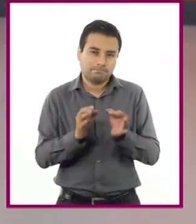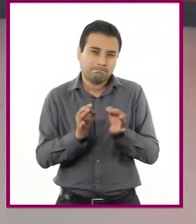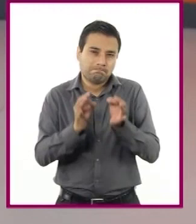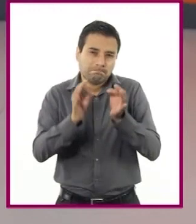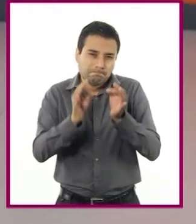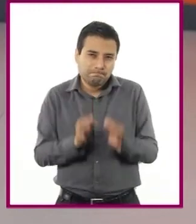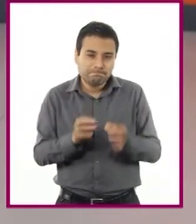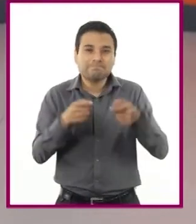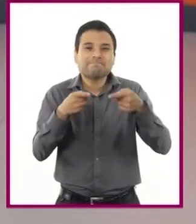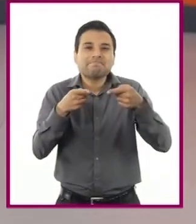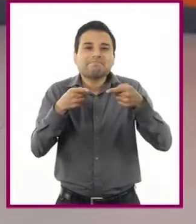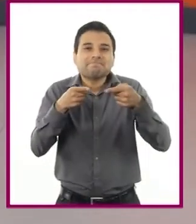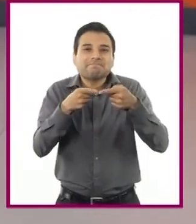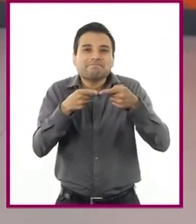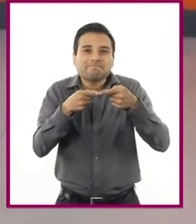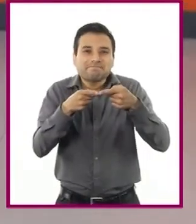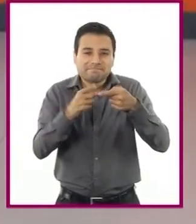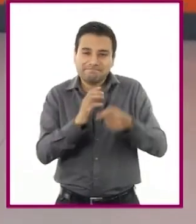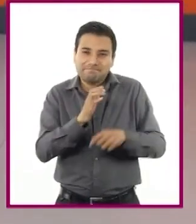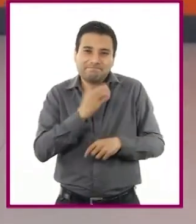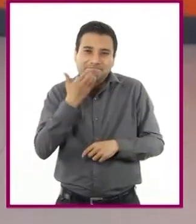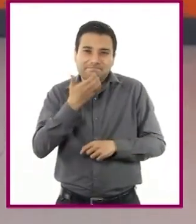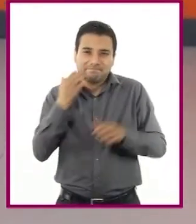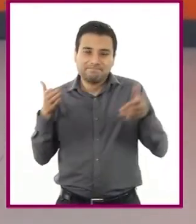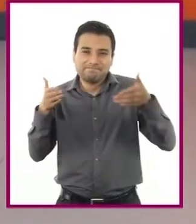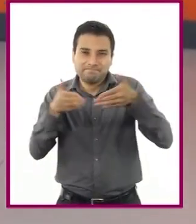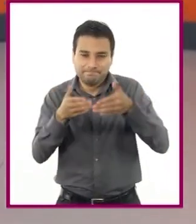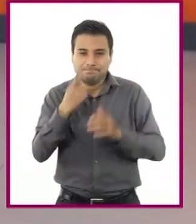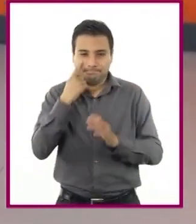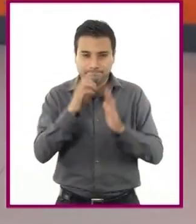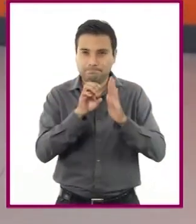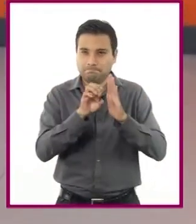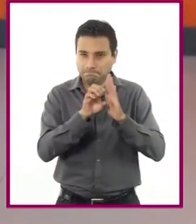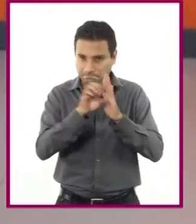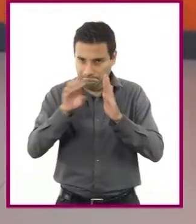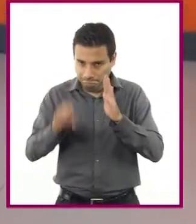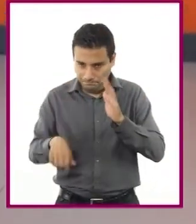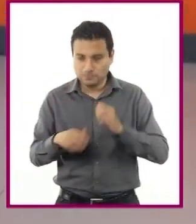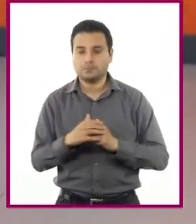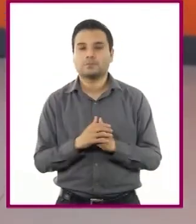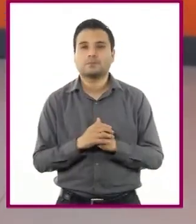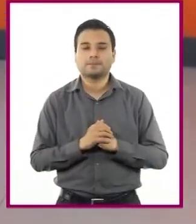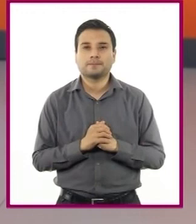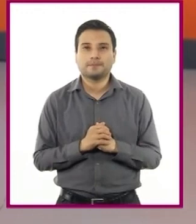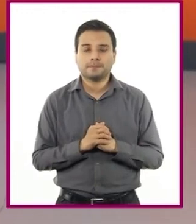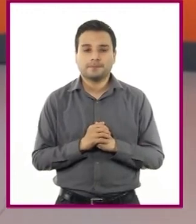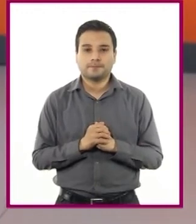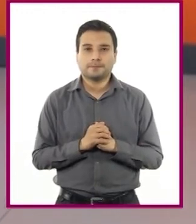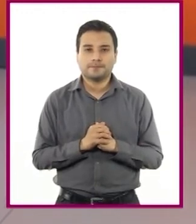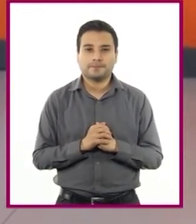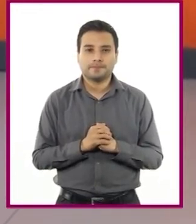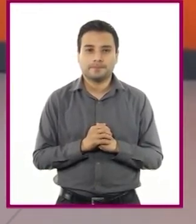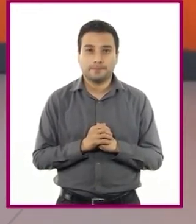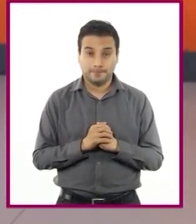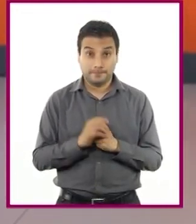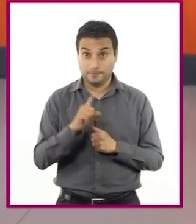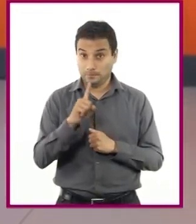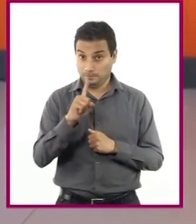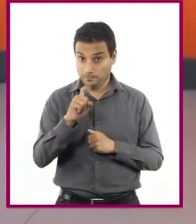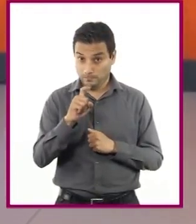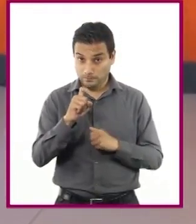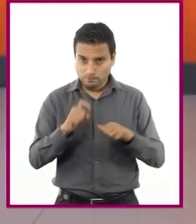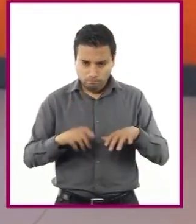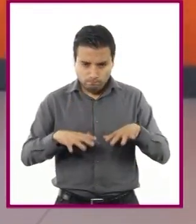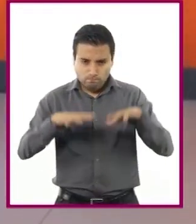esquinas que forman dos paredes. Por ejemplo, para poder contener agua, la pecera está construida